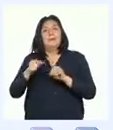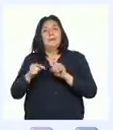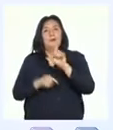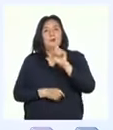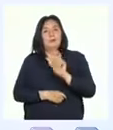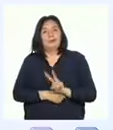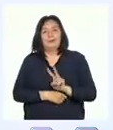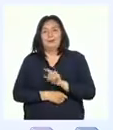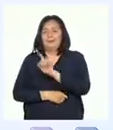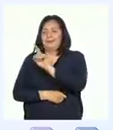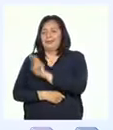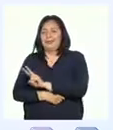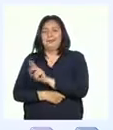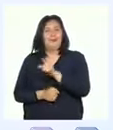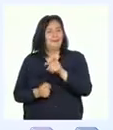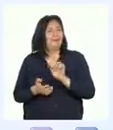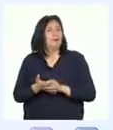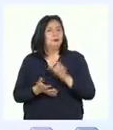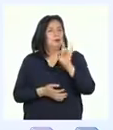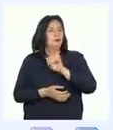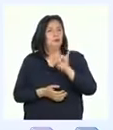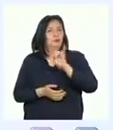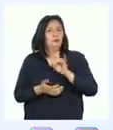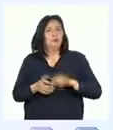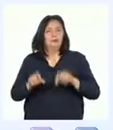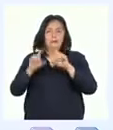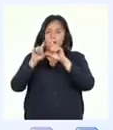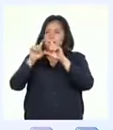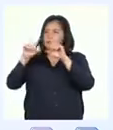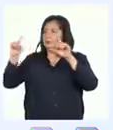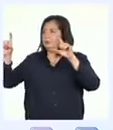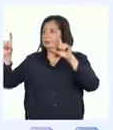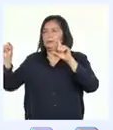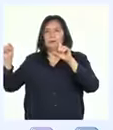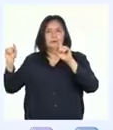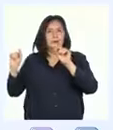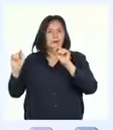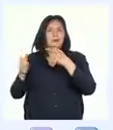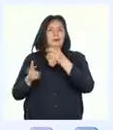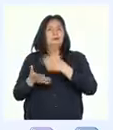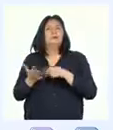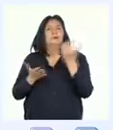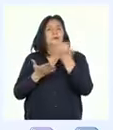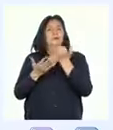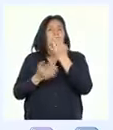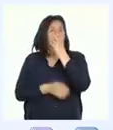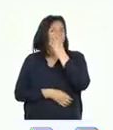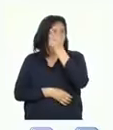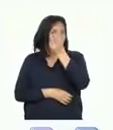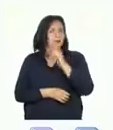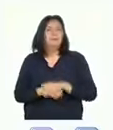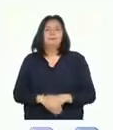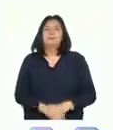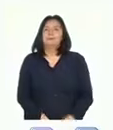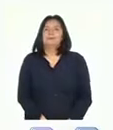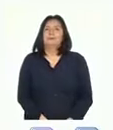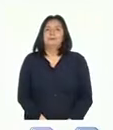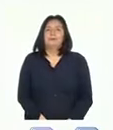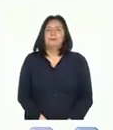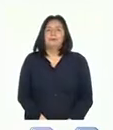galón de pintura. Y usando las barras o rectángulos, nuestro gráfico se verá así.